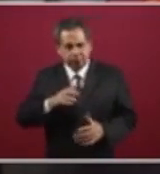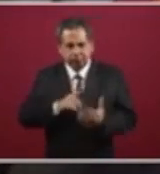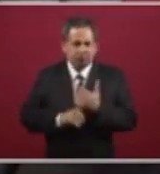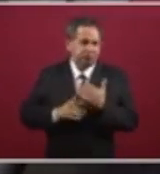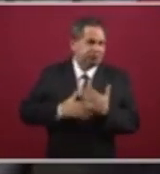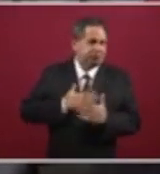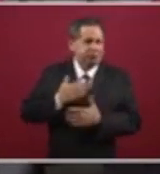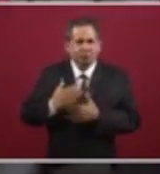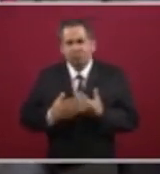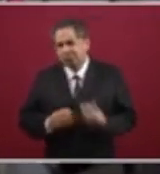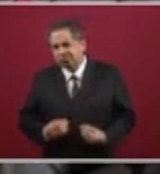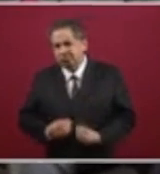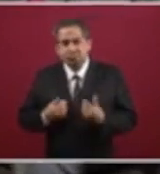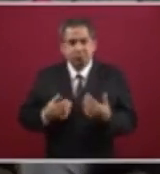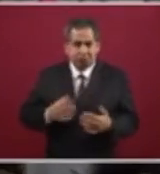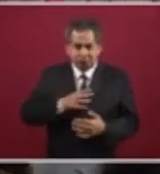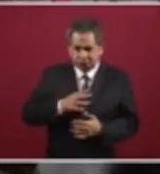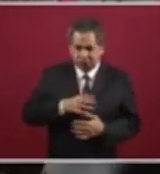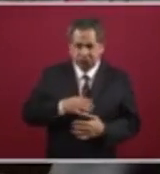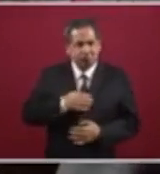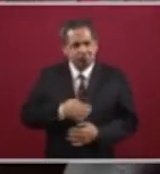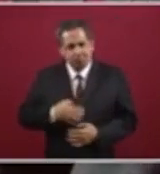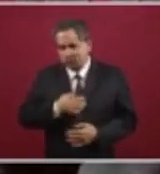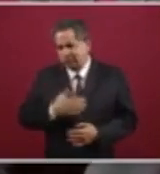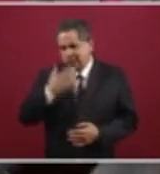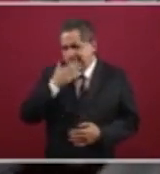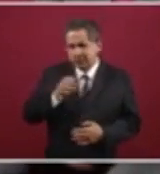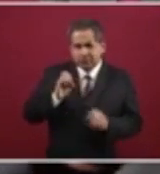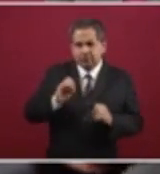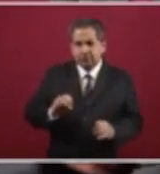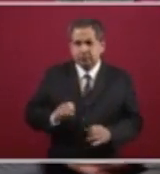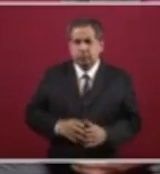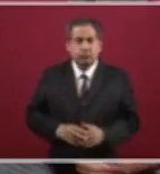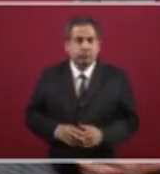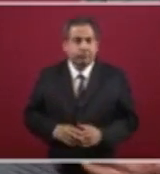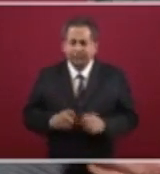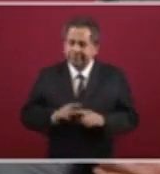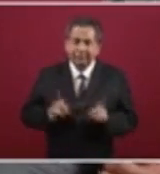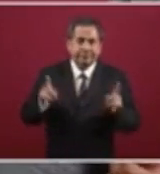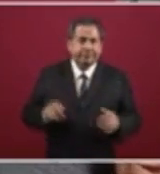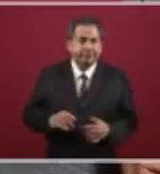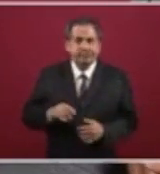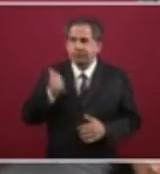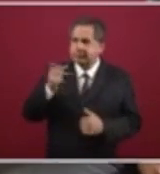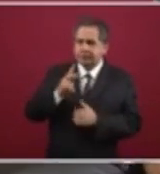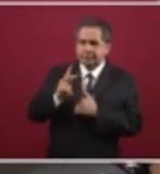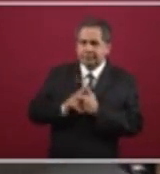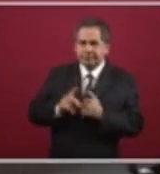alegría, hay entusiasmo, es otro país,